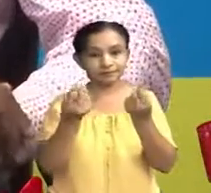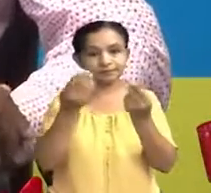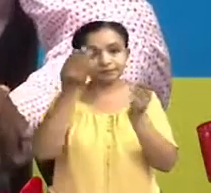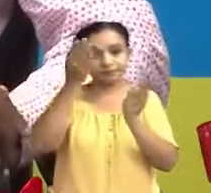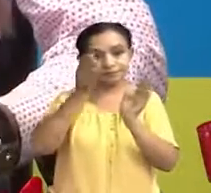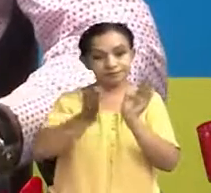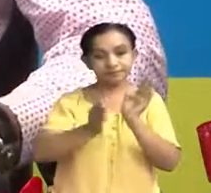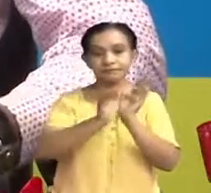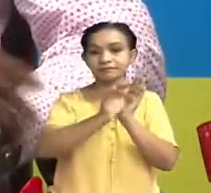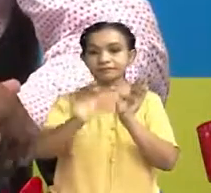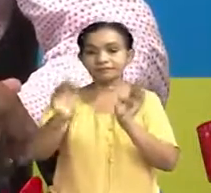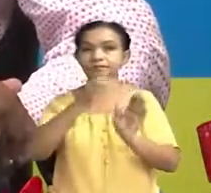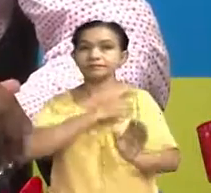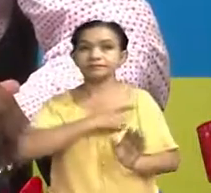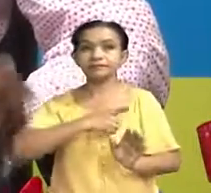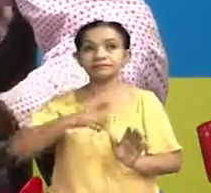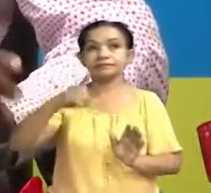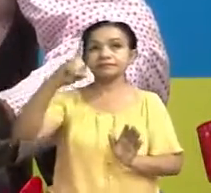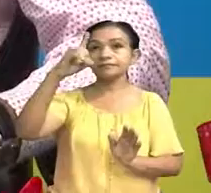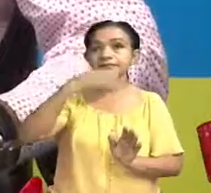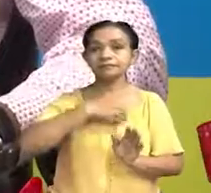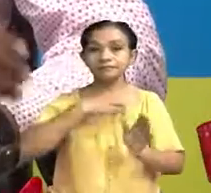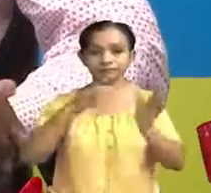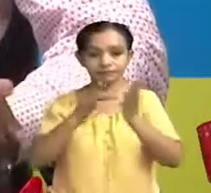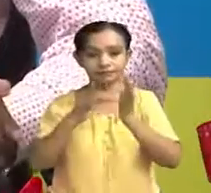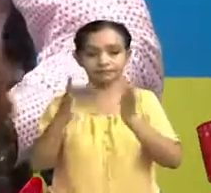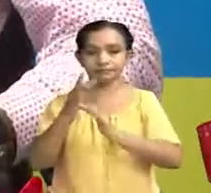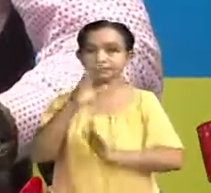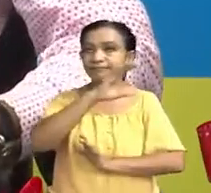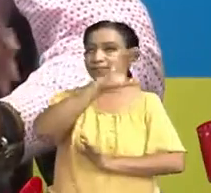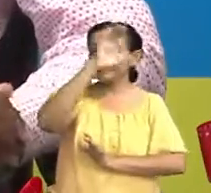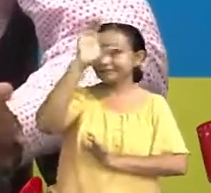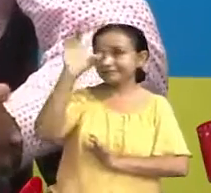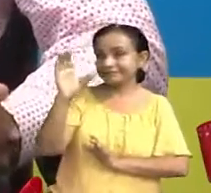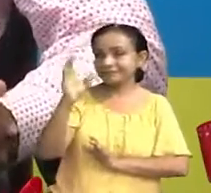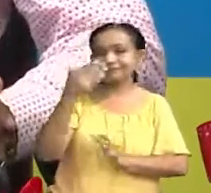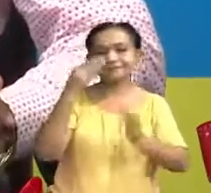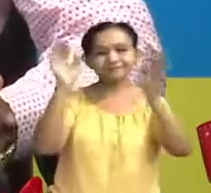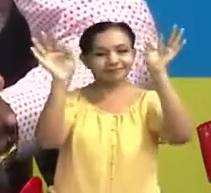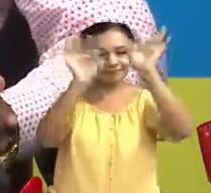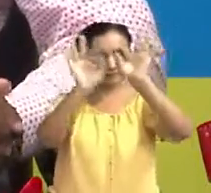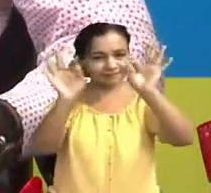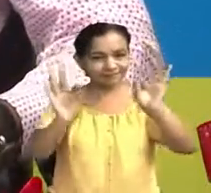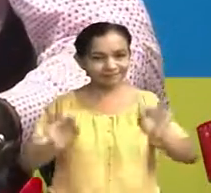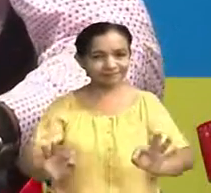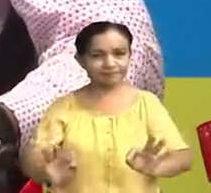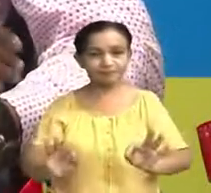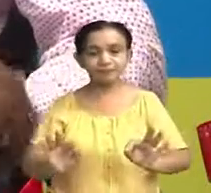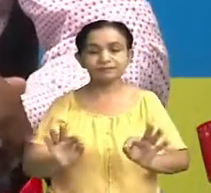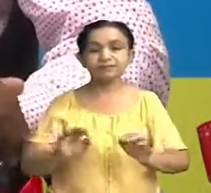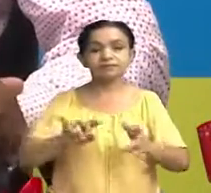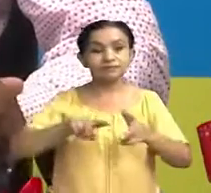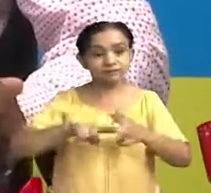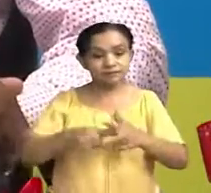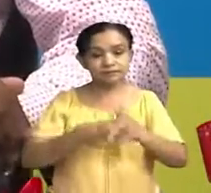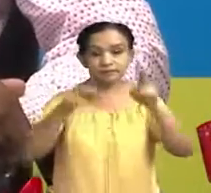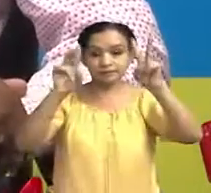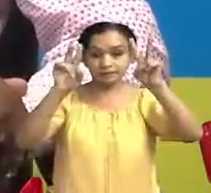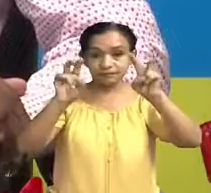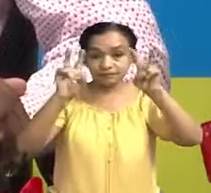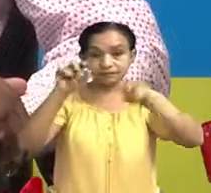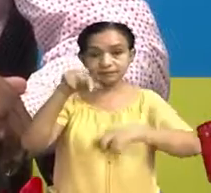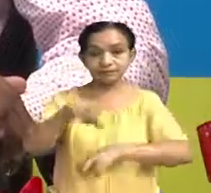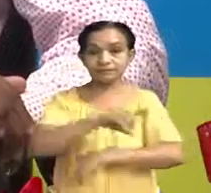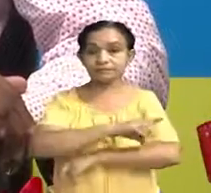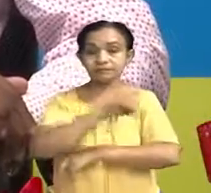bendición de nuestro Señor Jesucristo que está en los cielos. Así que felicidad. Ya entrando de lleno en el tema, hoy vamos a